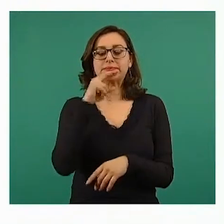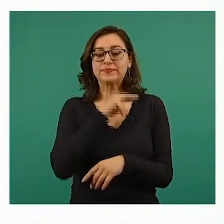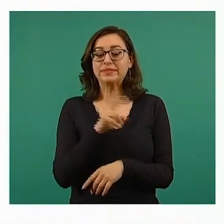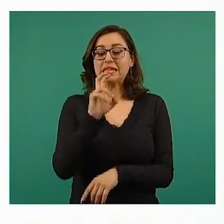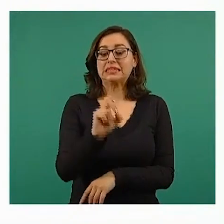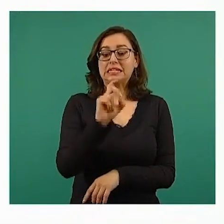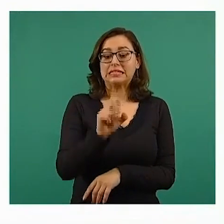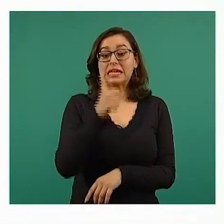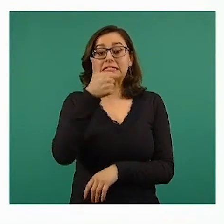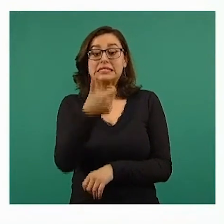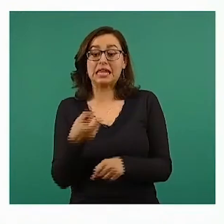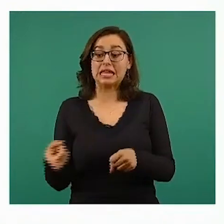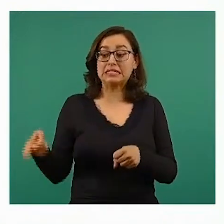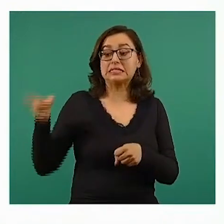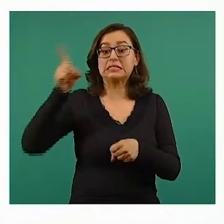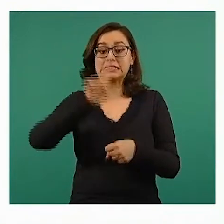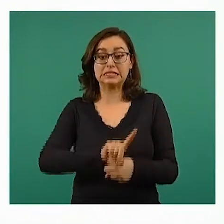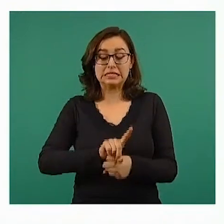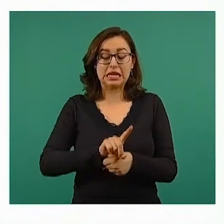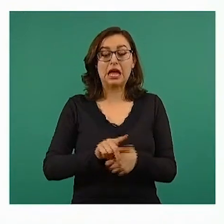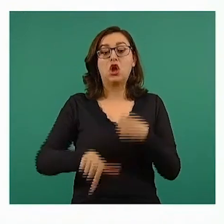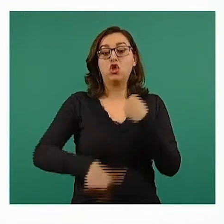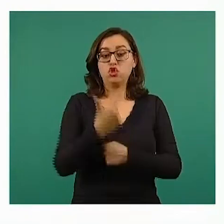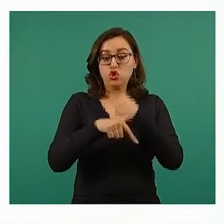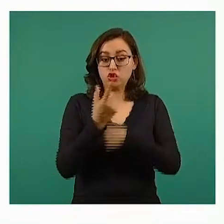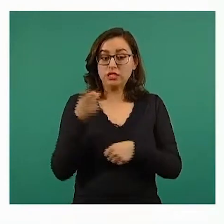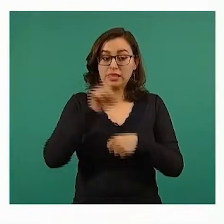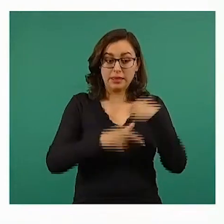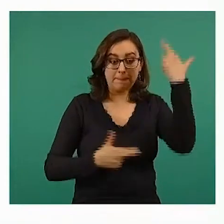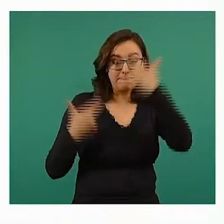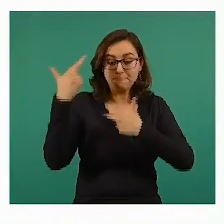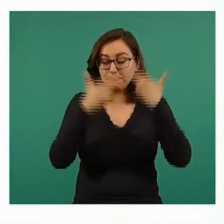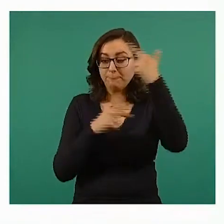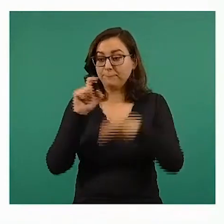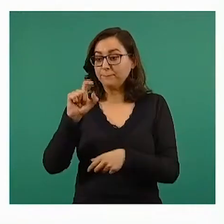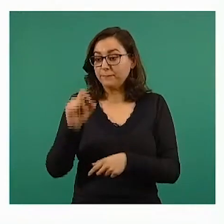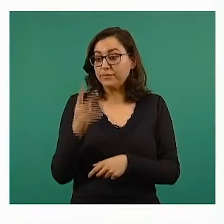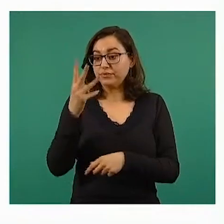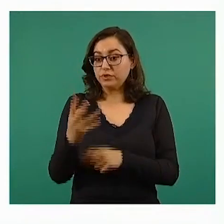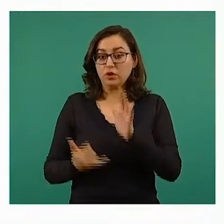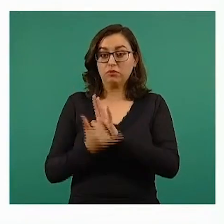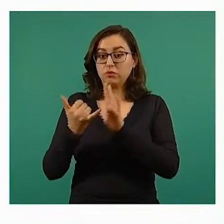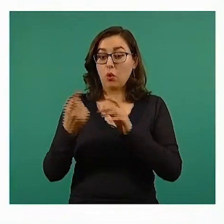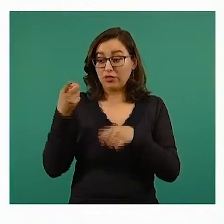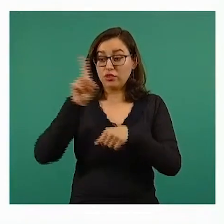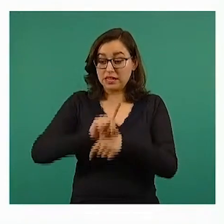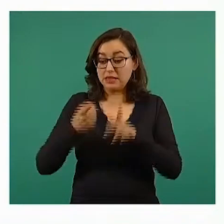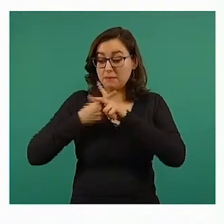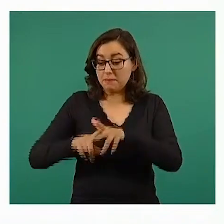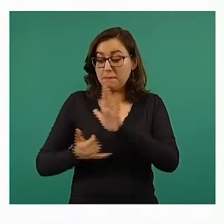solo 36 días, 12 días para evaluación de terreno, 24 días para construir las unidades médicas, se lograron aperturar